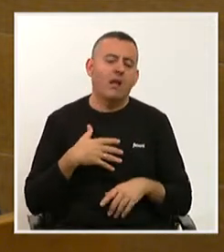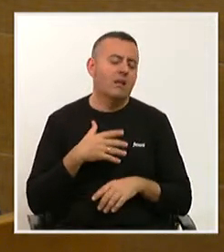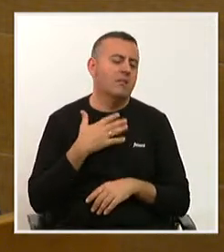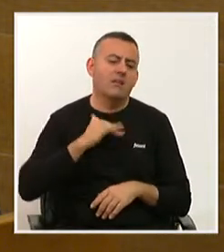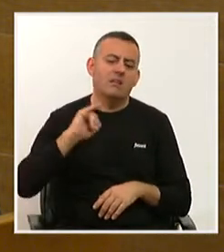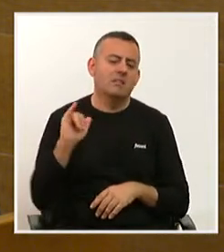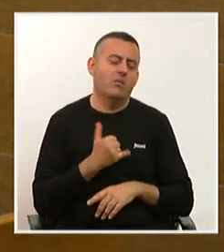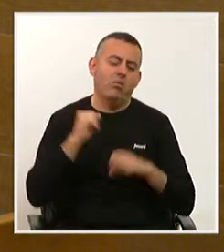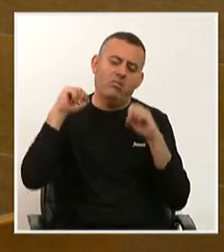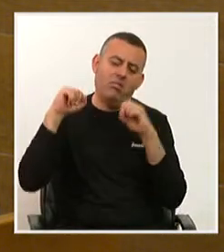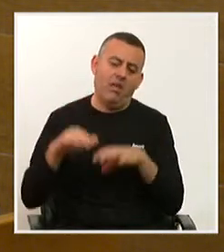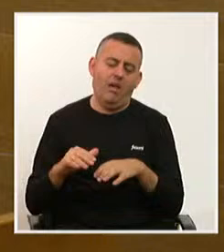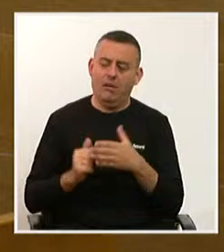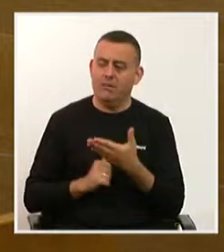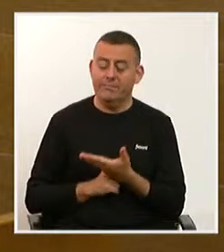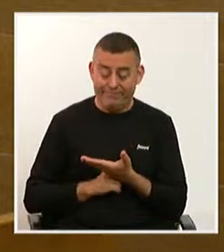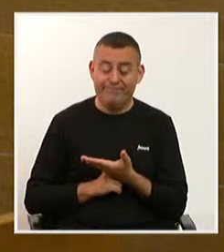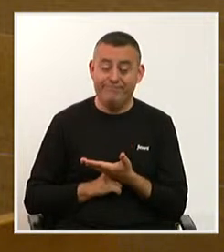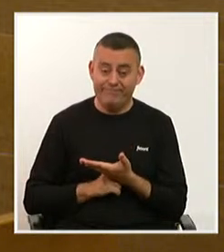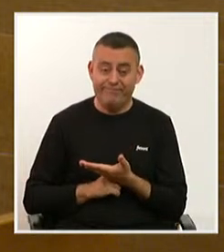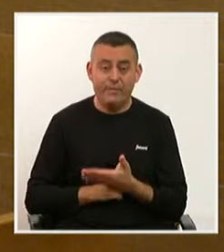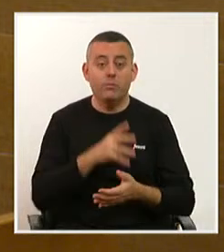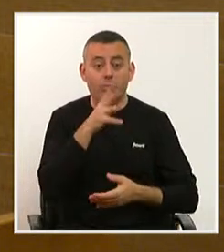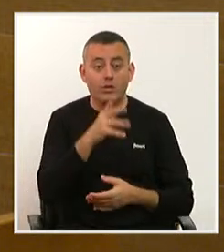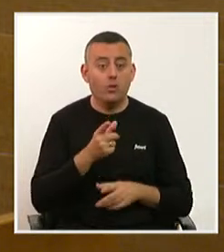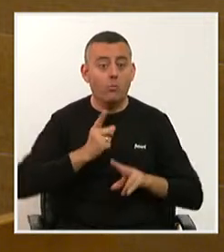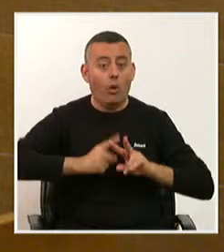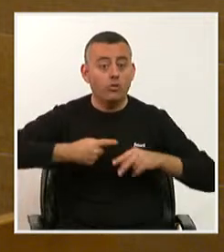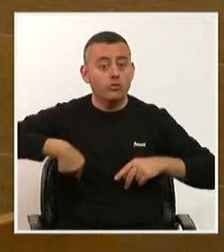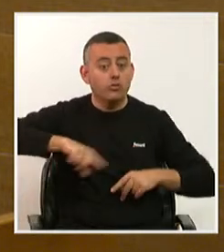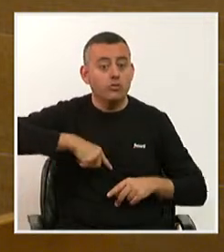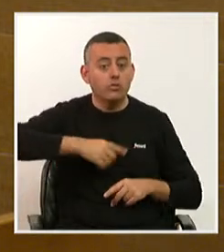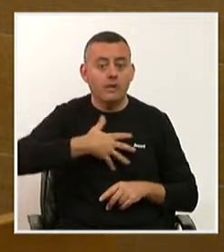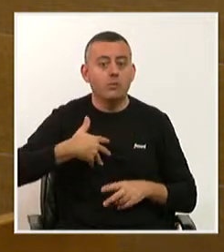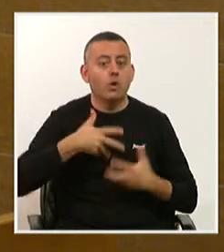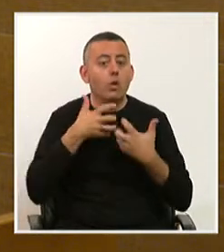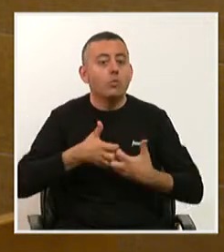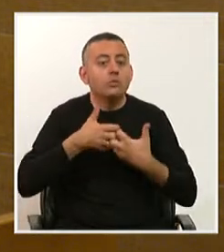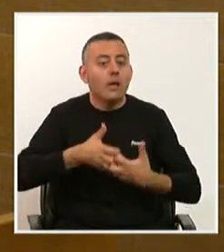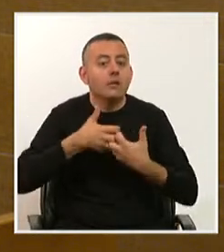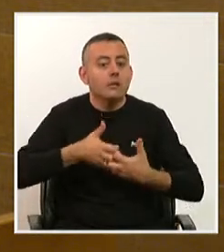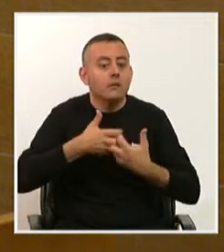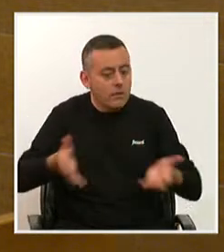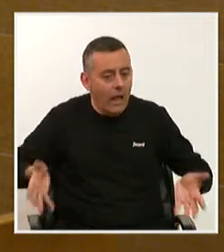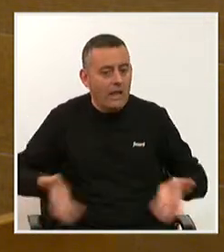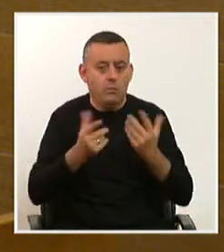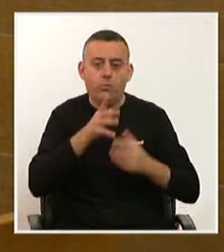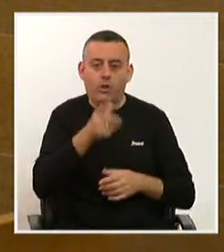que sigan luchando por aquello que creen por aquello que es justo y por es su